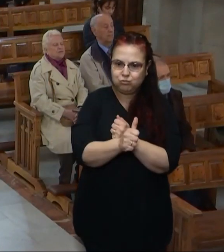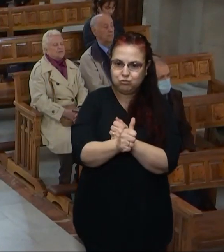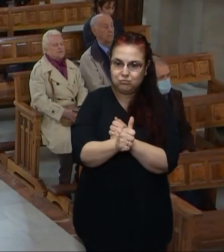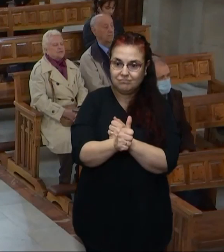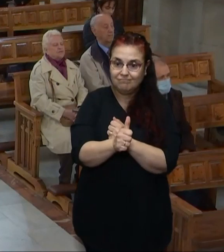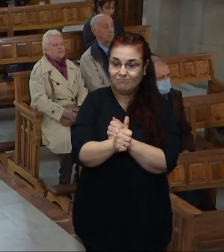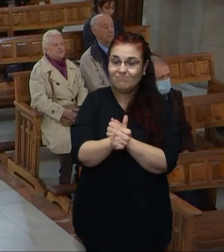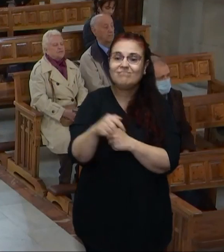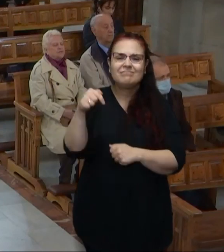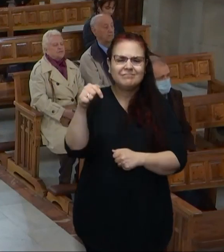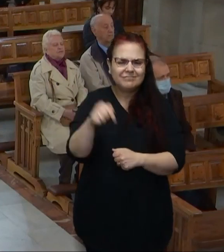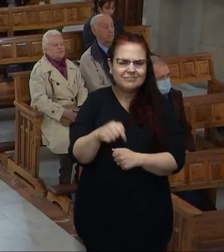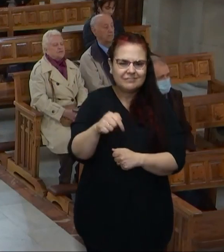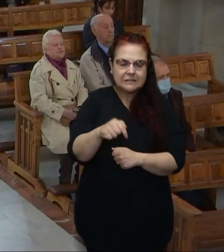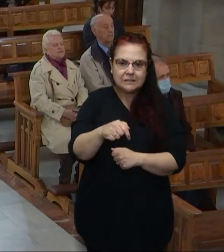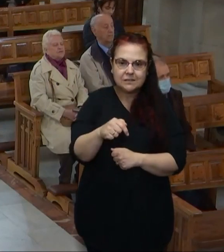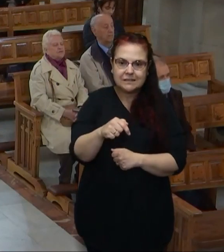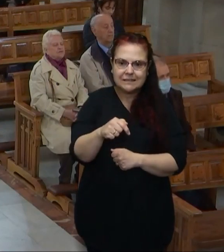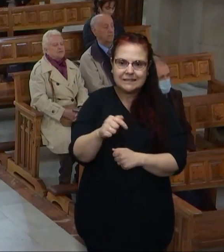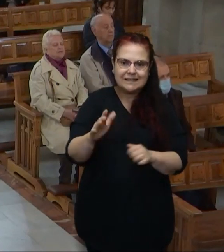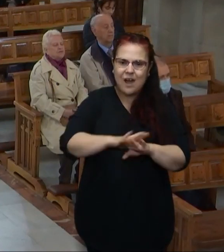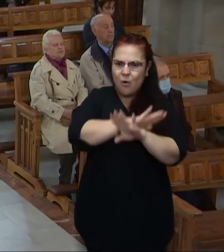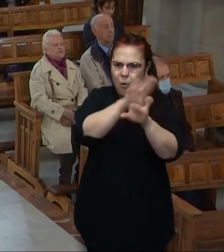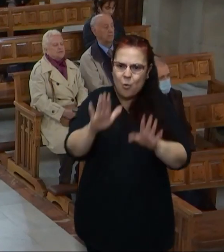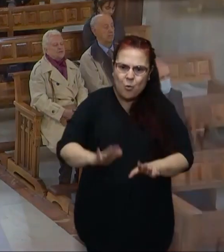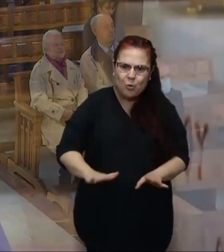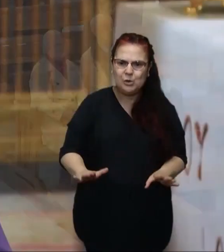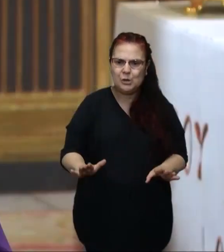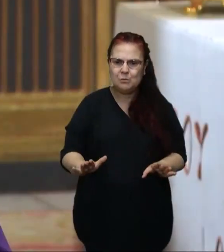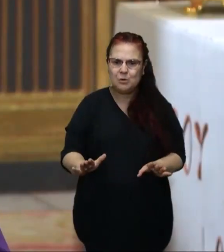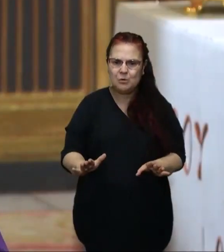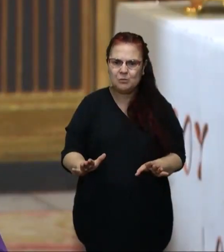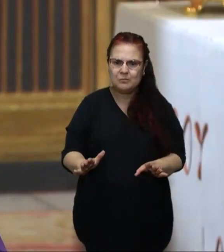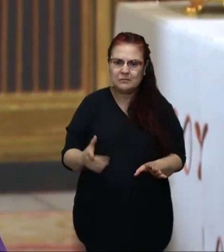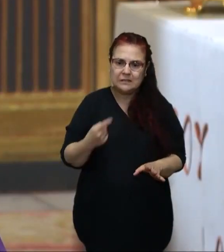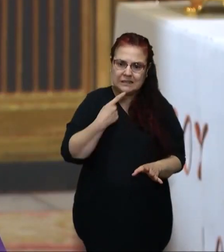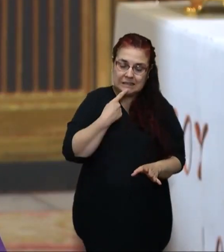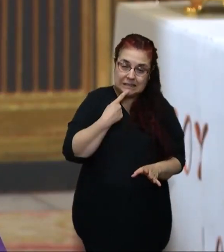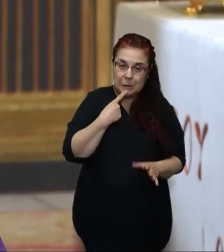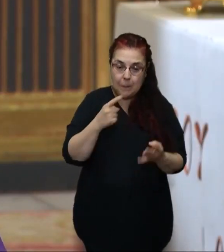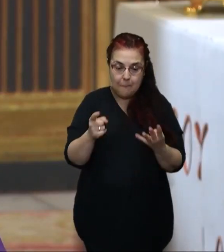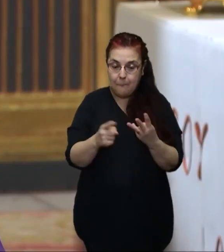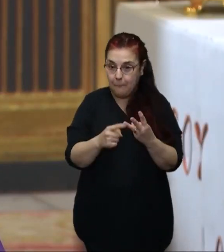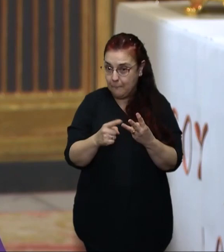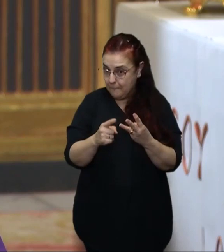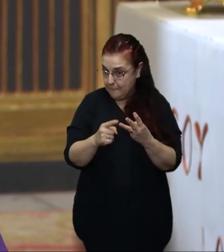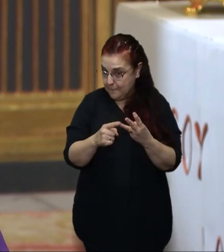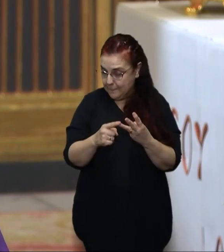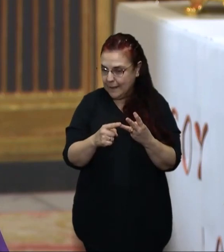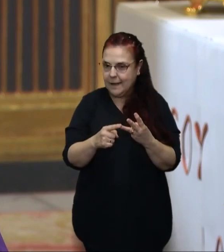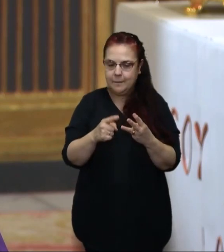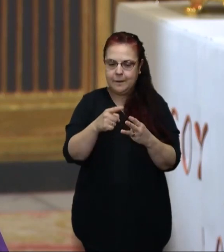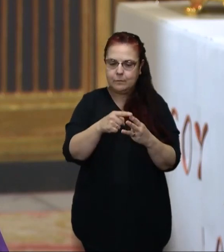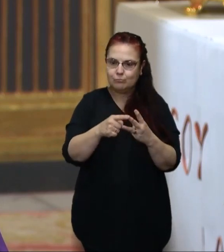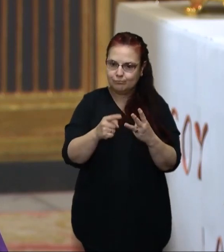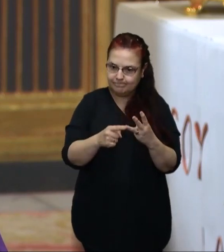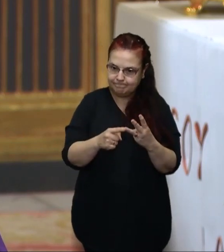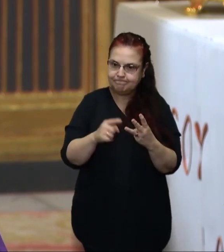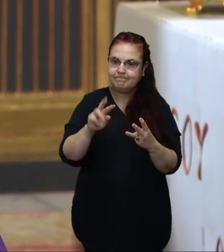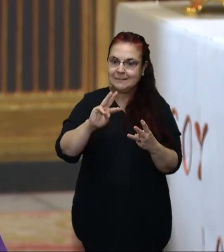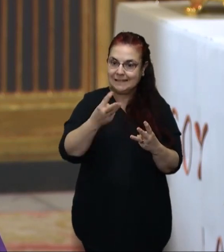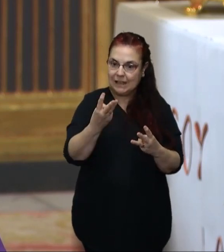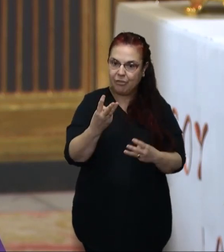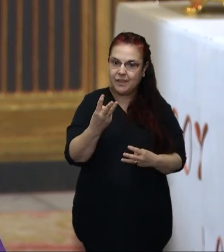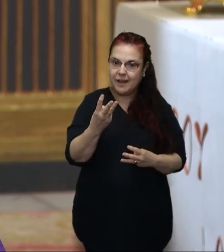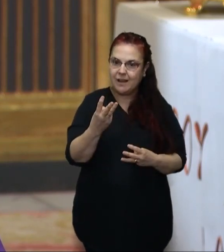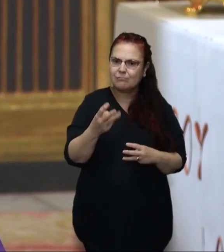este último, digamos así, esta última palabra de la liturgia de hoy, que es la